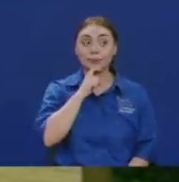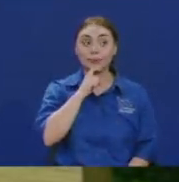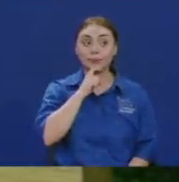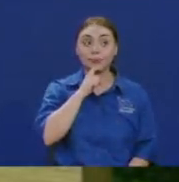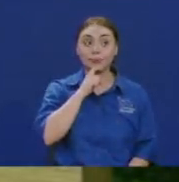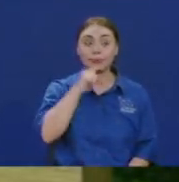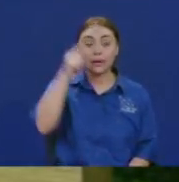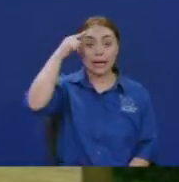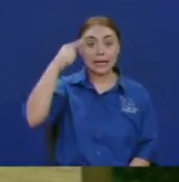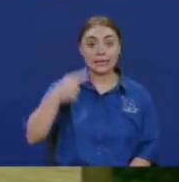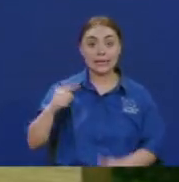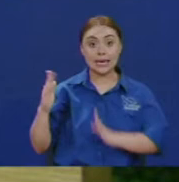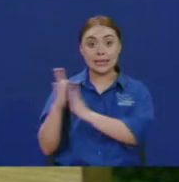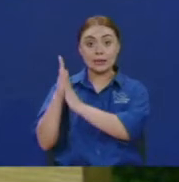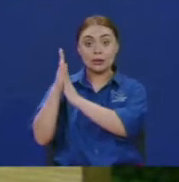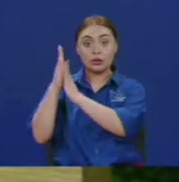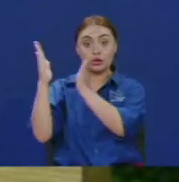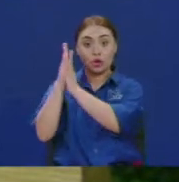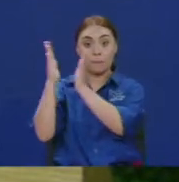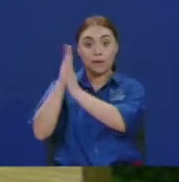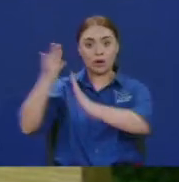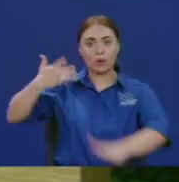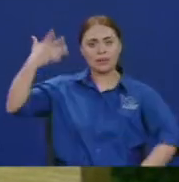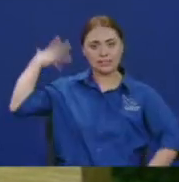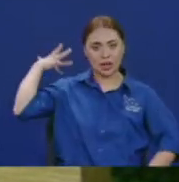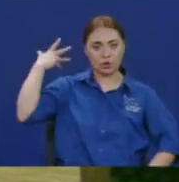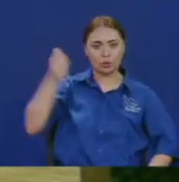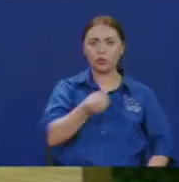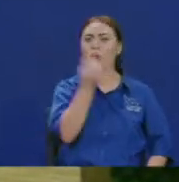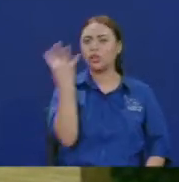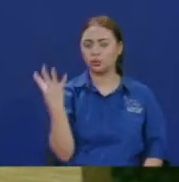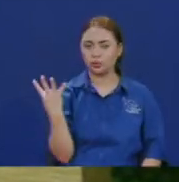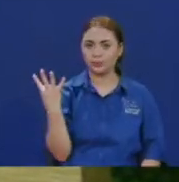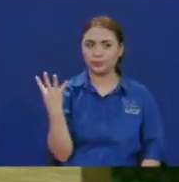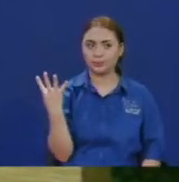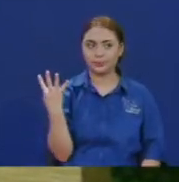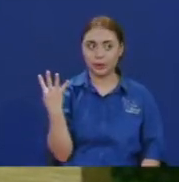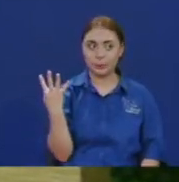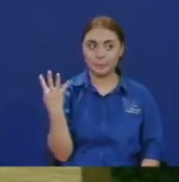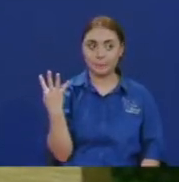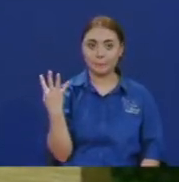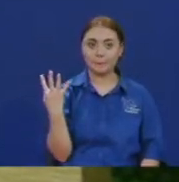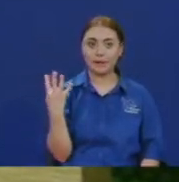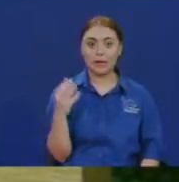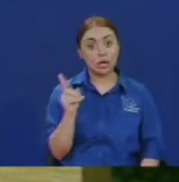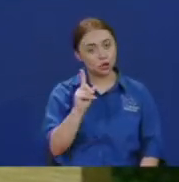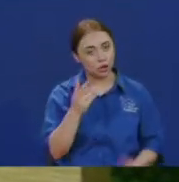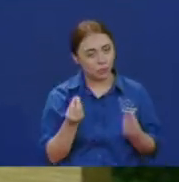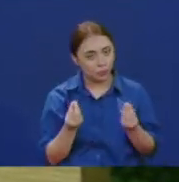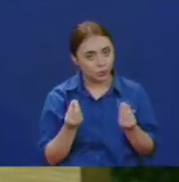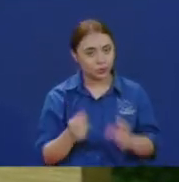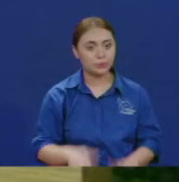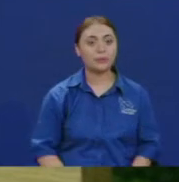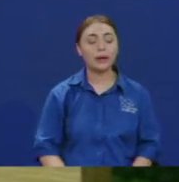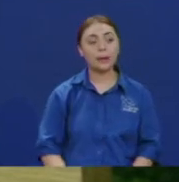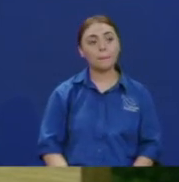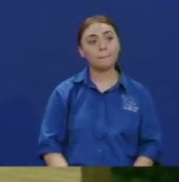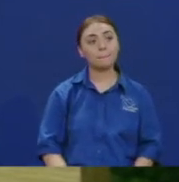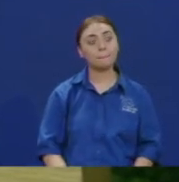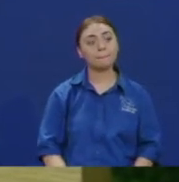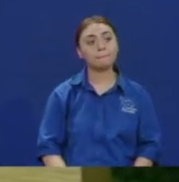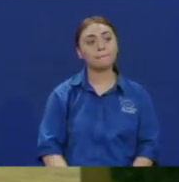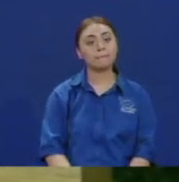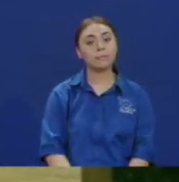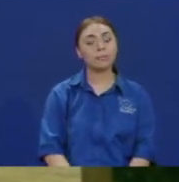Entonces, sí, esa era una de mis preocupaciones, pero teníamos que salir, no